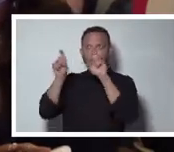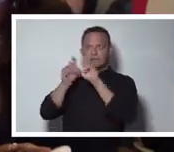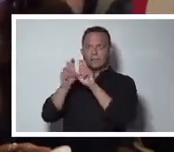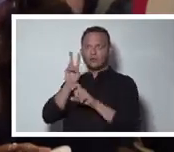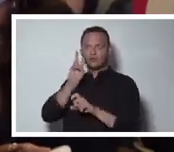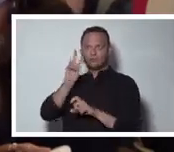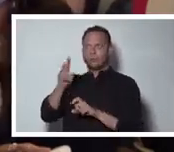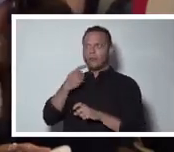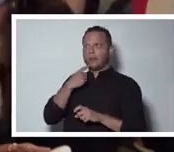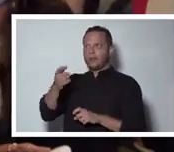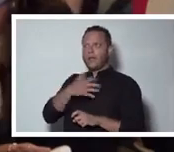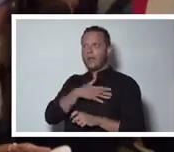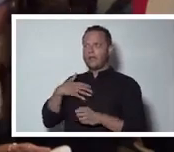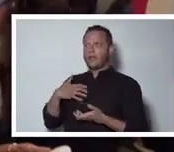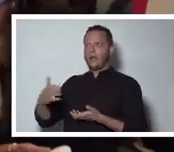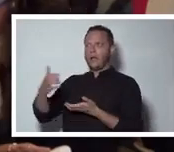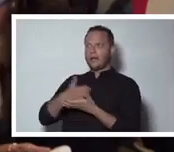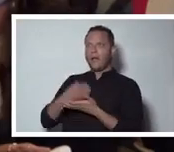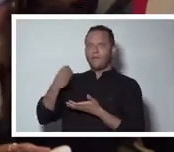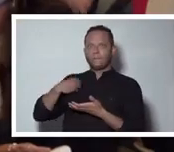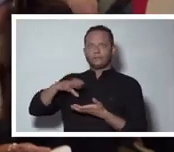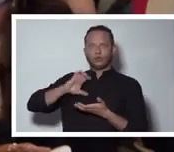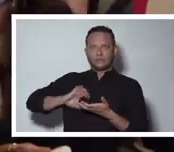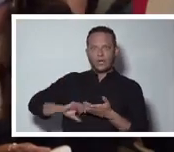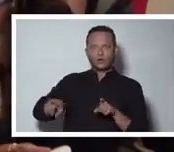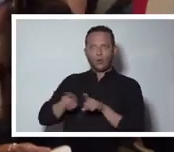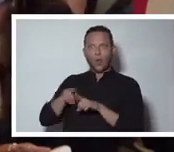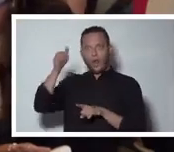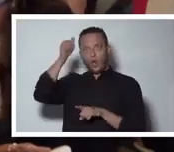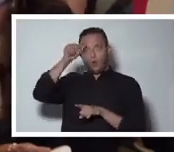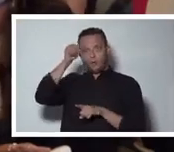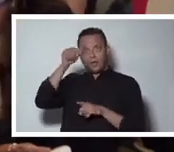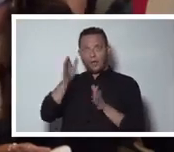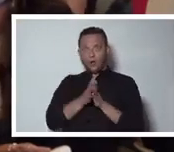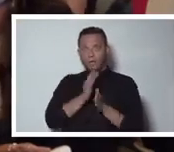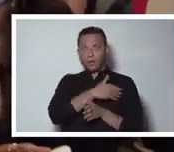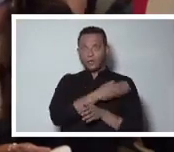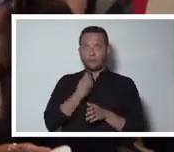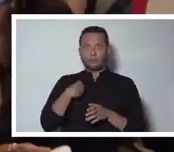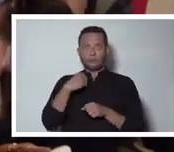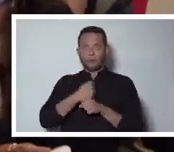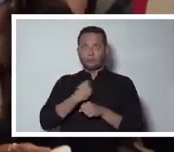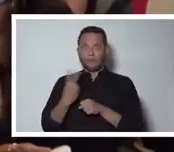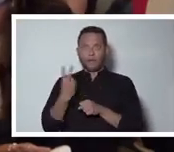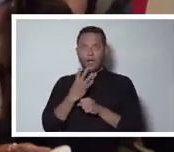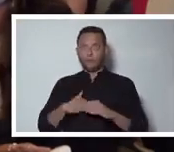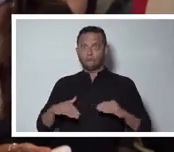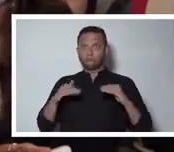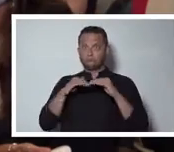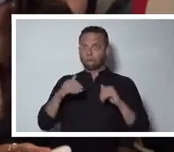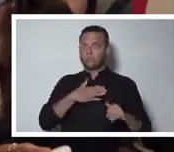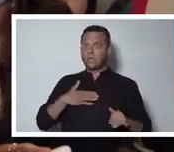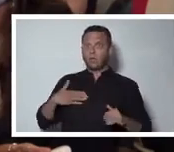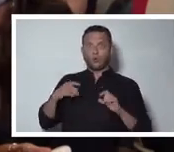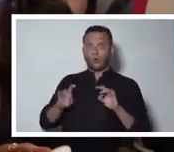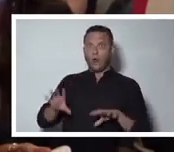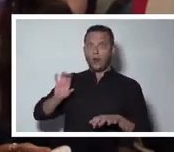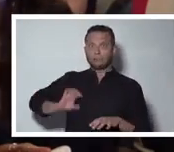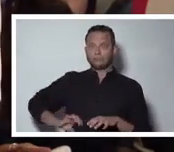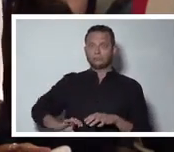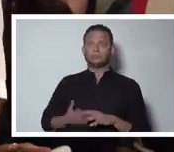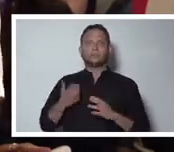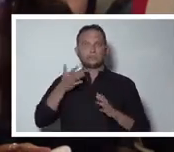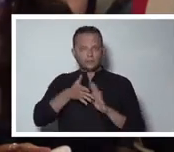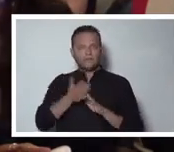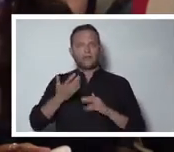y le diga que quiere ganar el mismo salario que el hombre hombre que desempeña el mismo puesto a su lado la libertad es